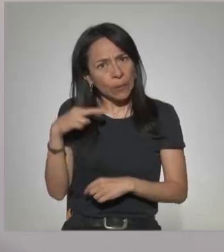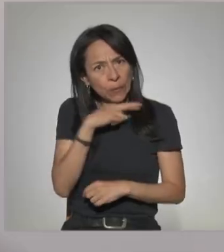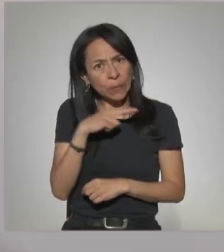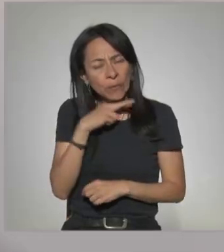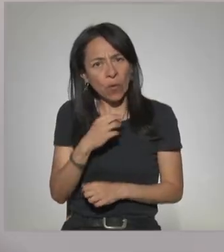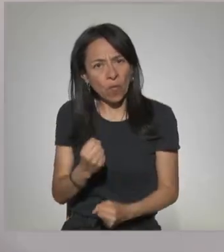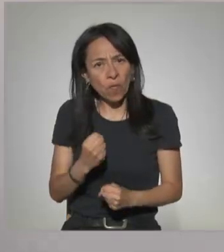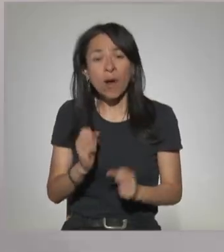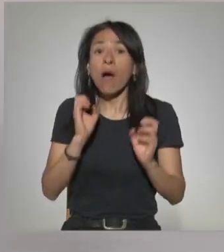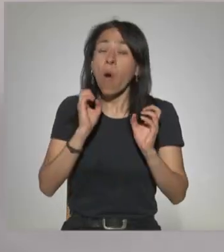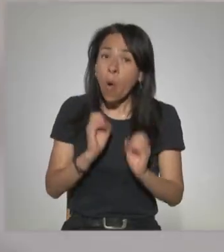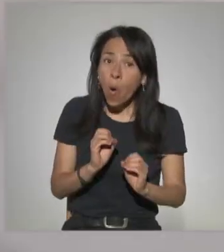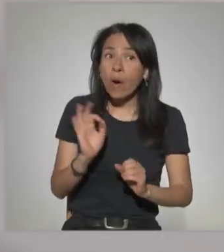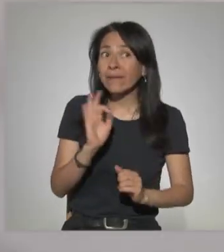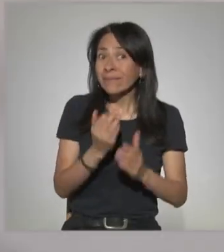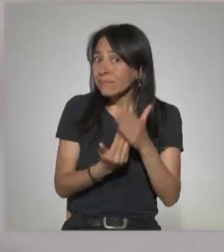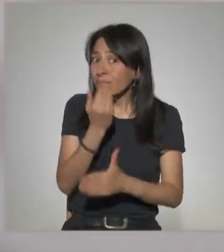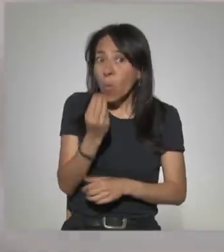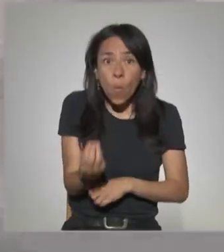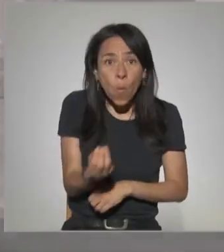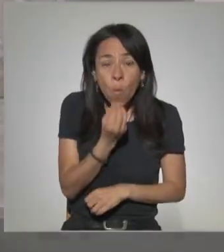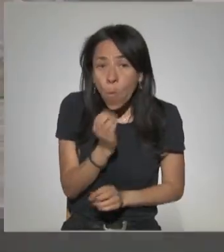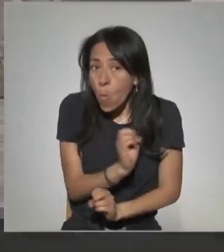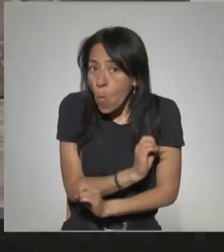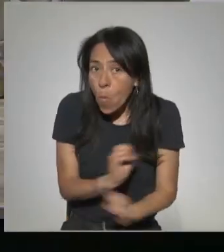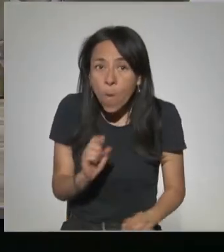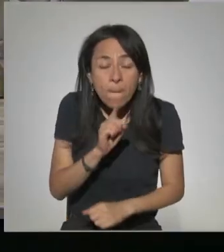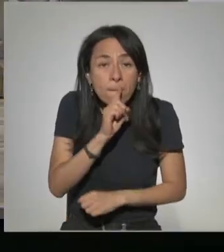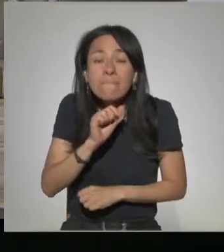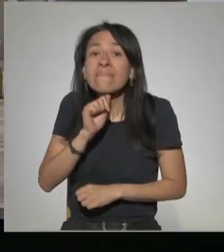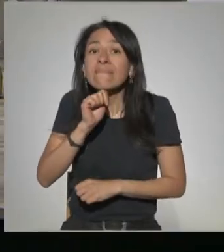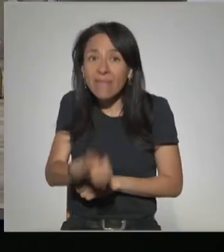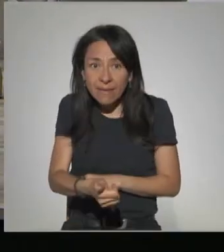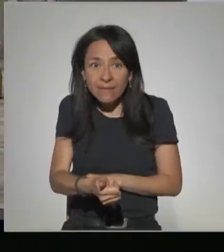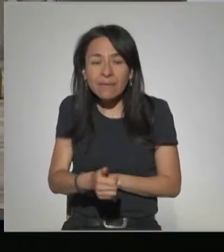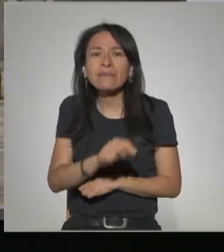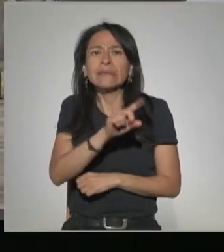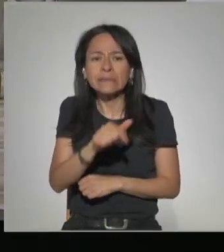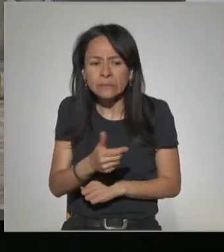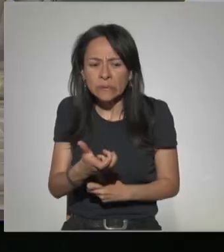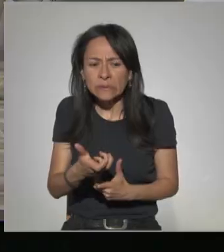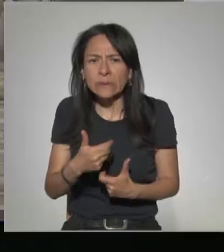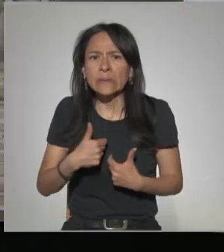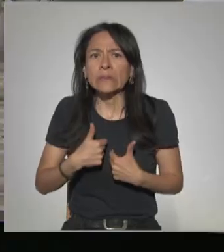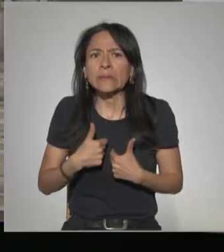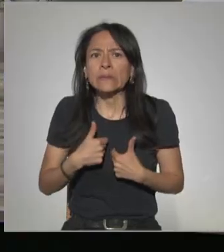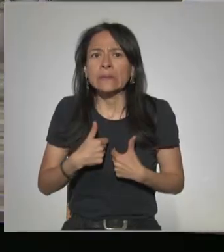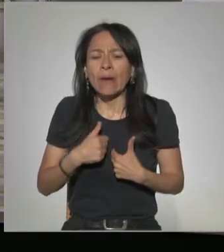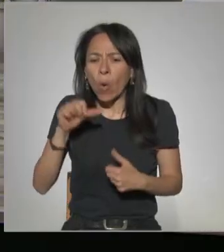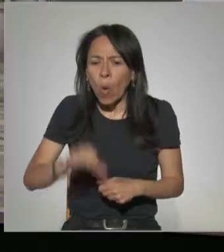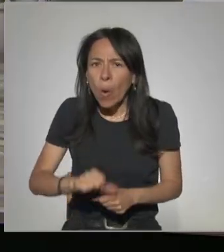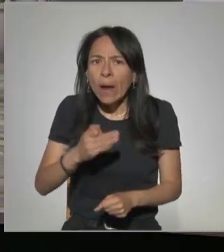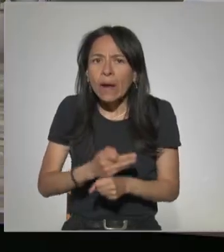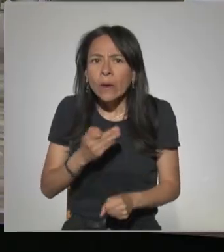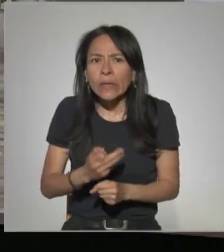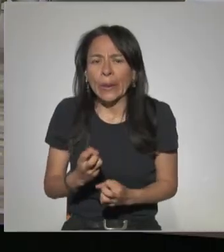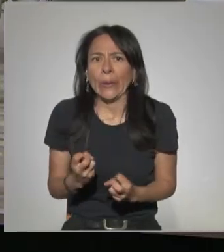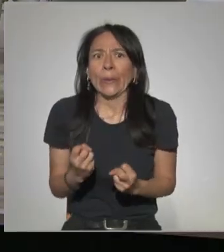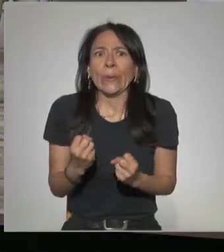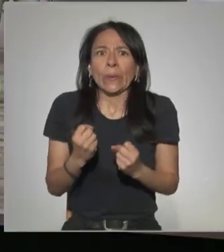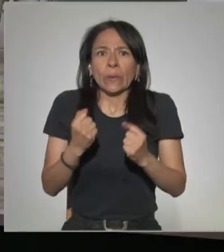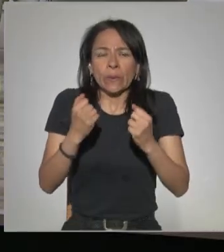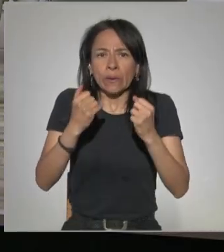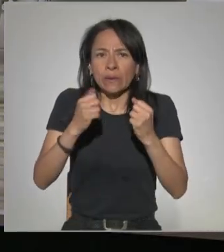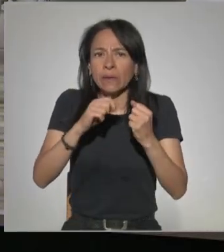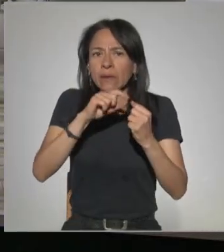ayuno. Entonces metes al cuerpo en un estrés intenso y baja. Ese lo queremos. Ese